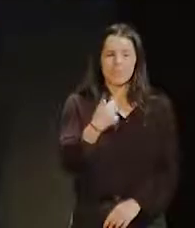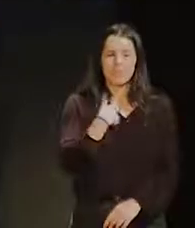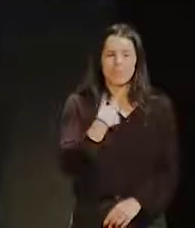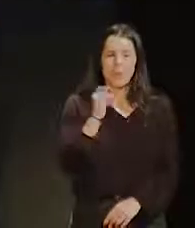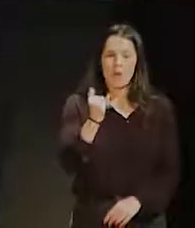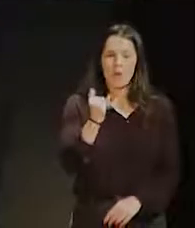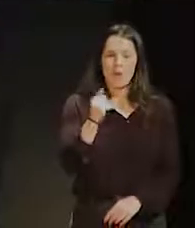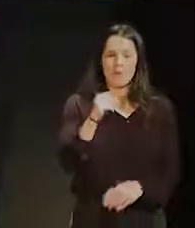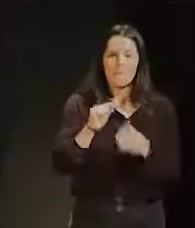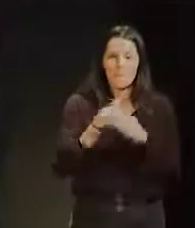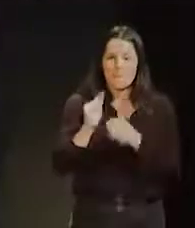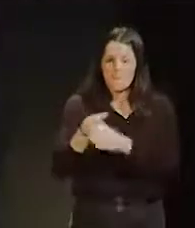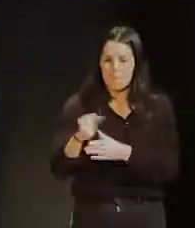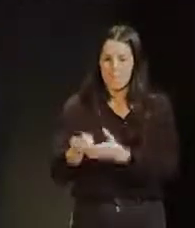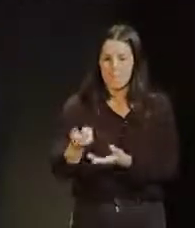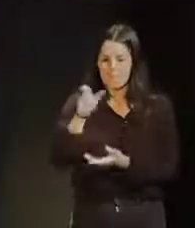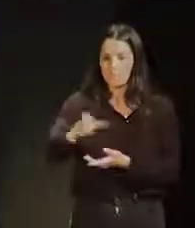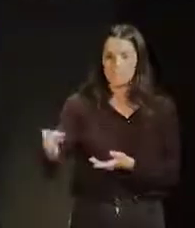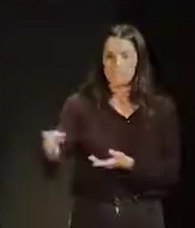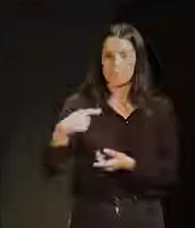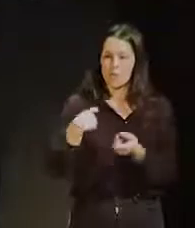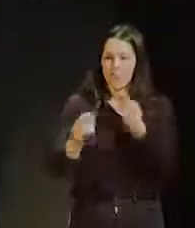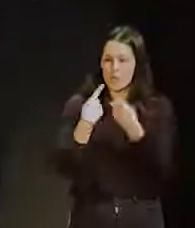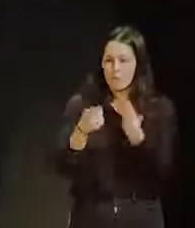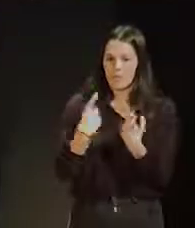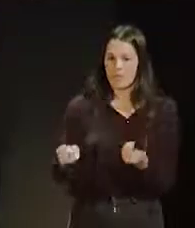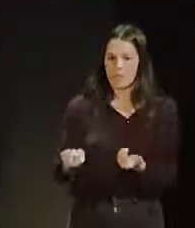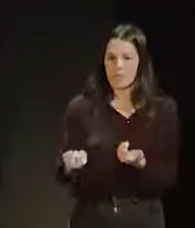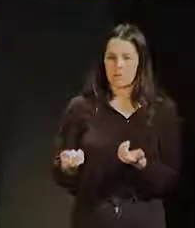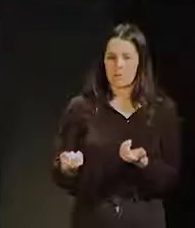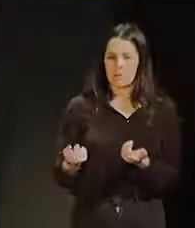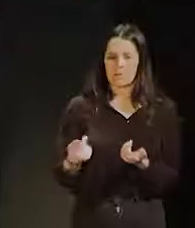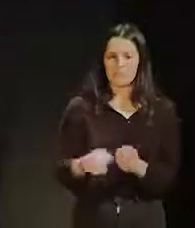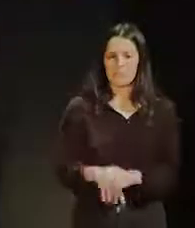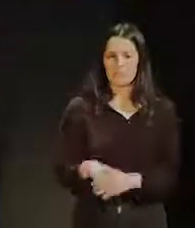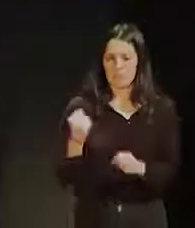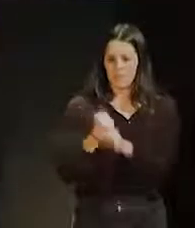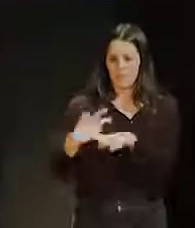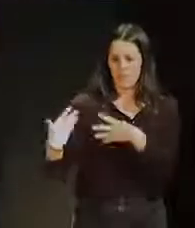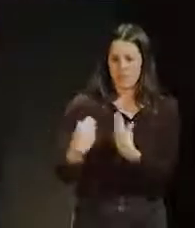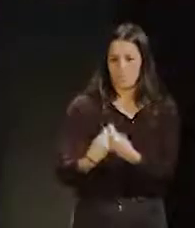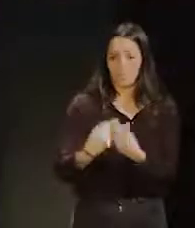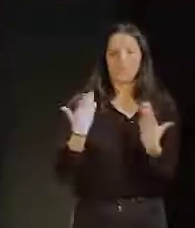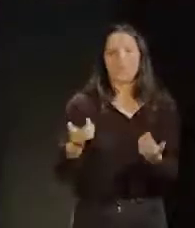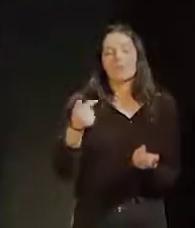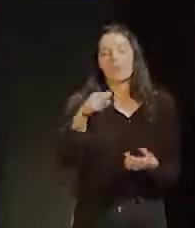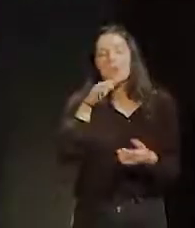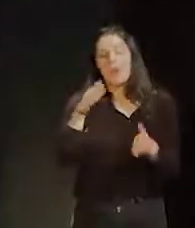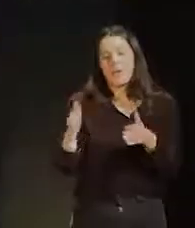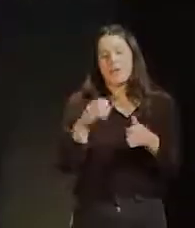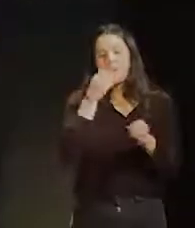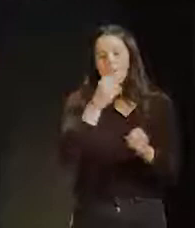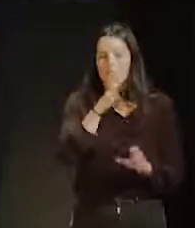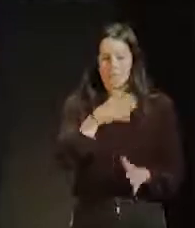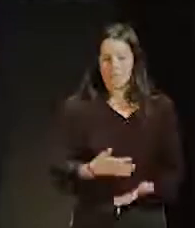productores, ¿sí?, con los que tengo un diálogo, y curadores también. Por eso soy en un momento bueno. Pero por